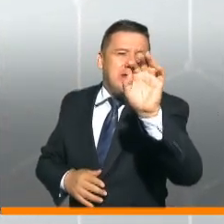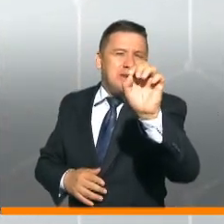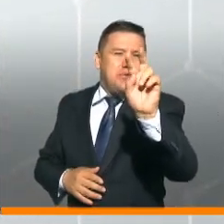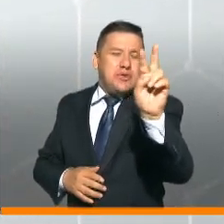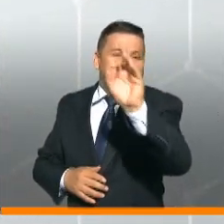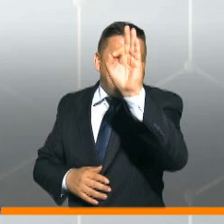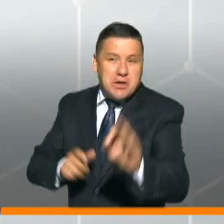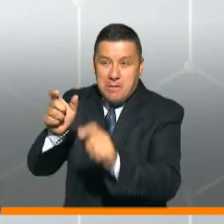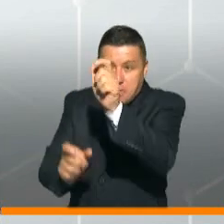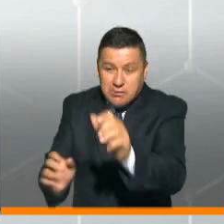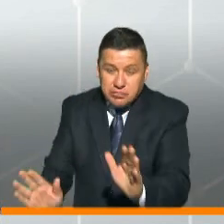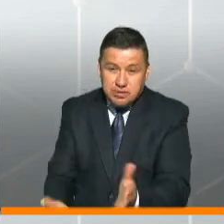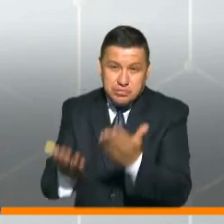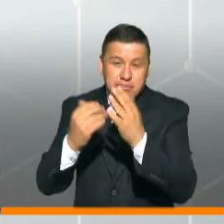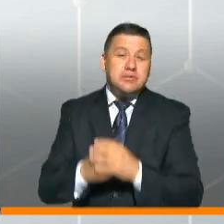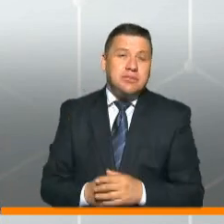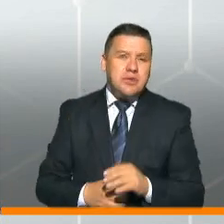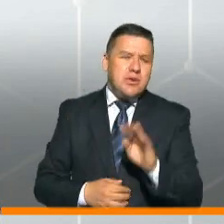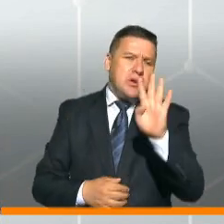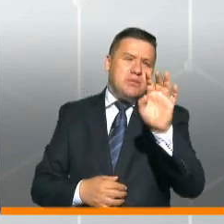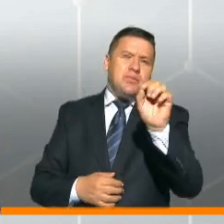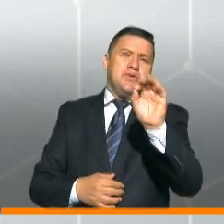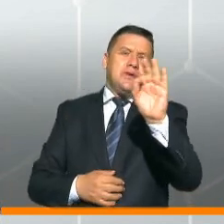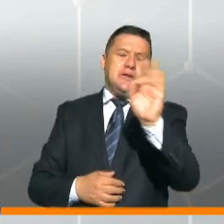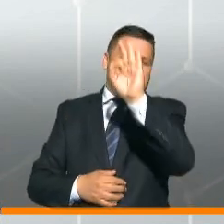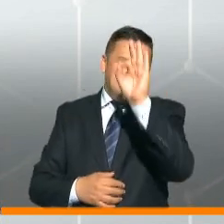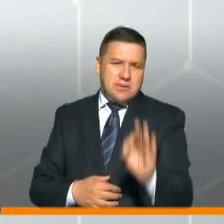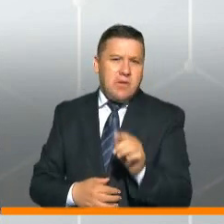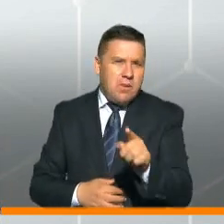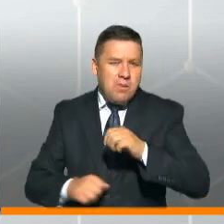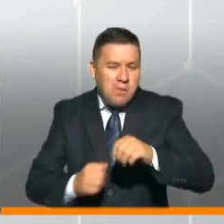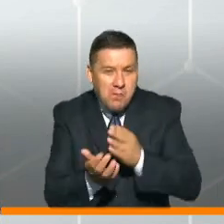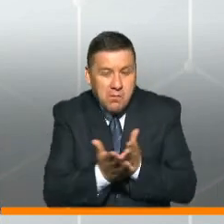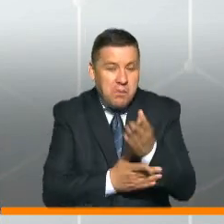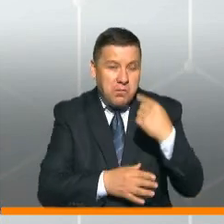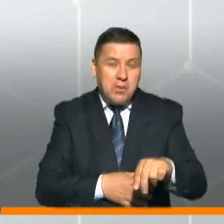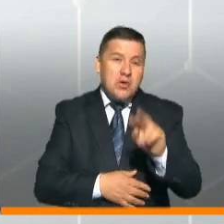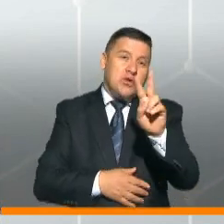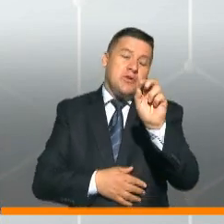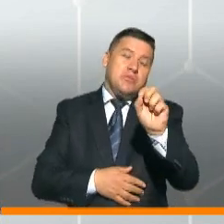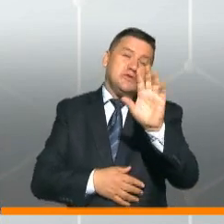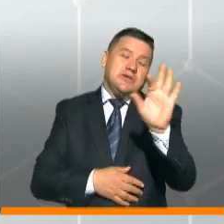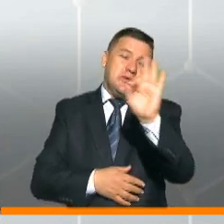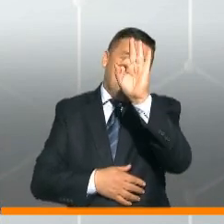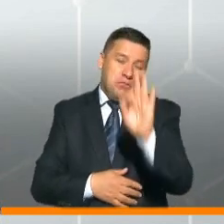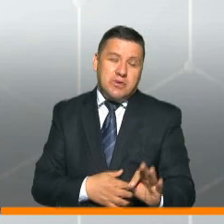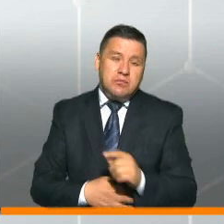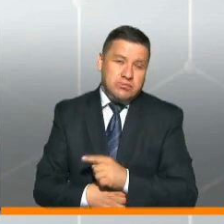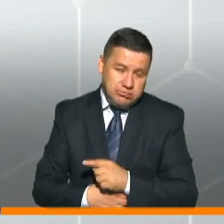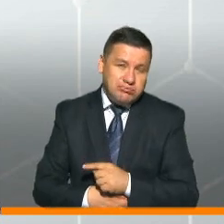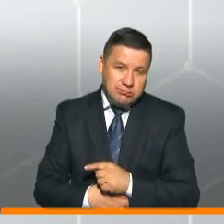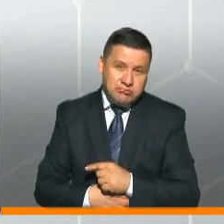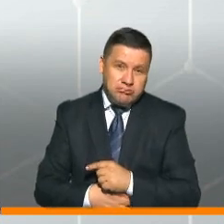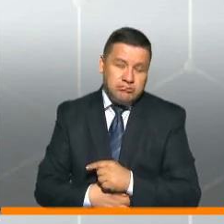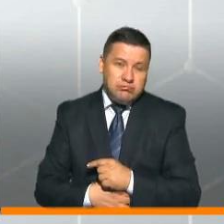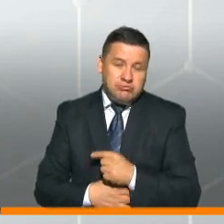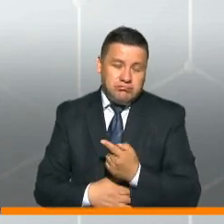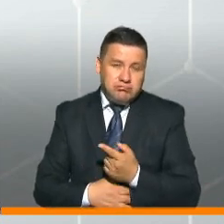93.2% de recuperados, tiene un 4.3% de casos activos, un 2.5%